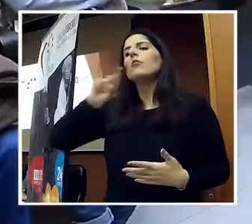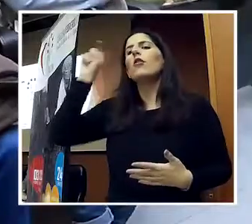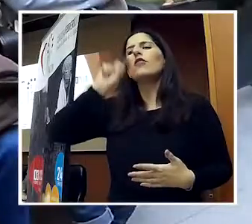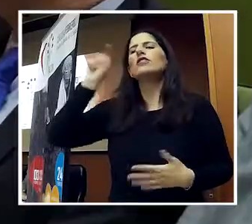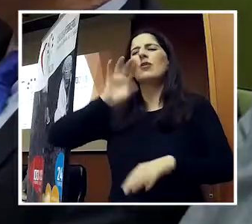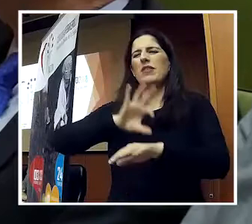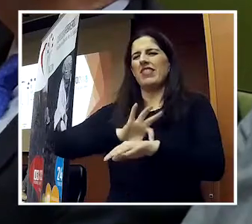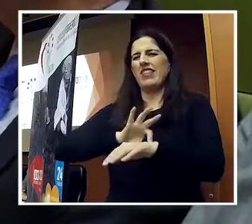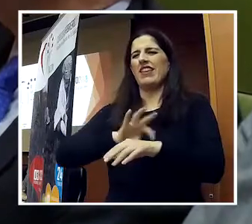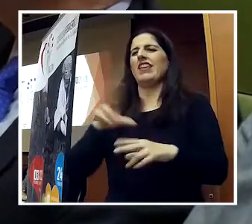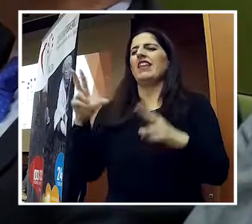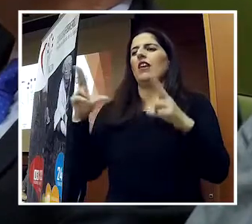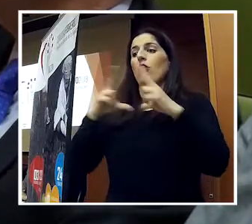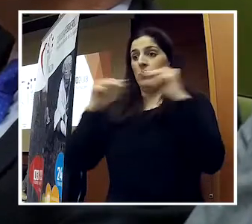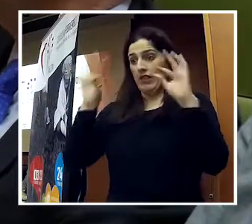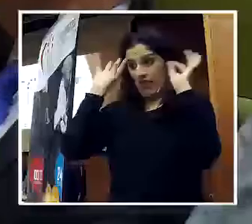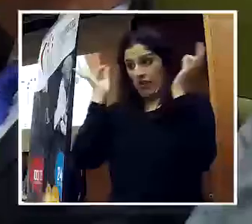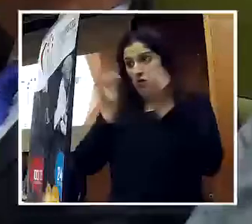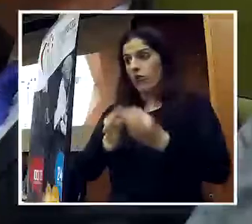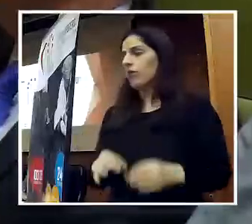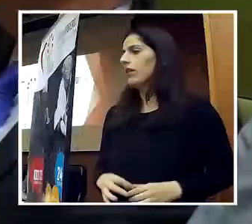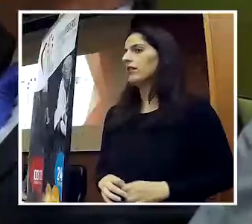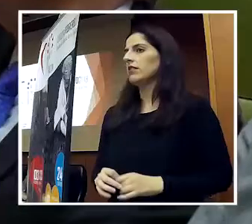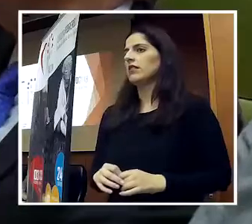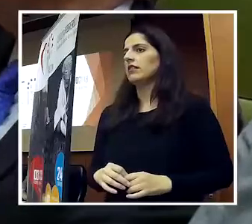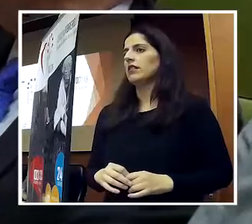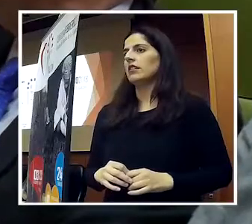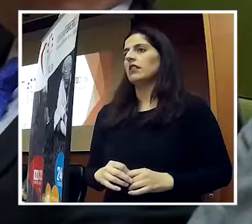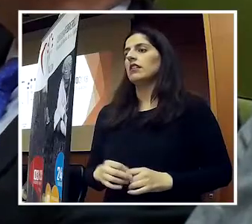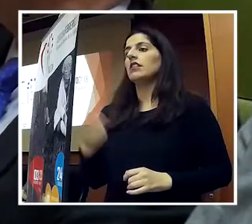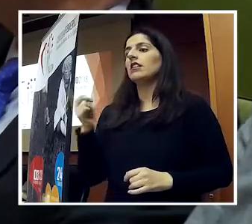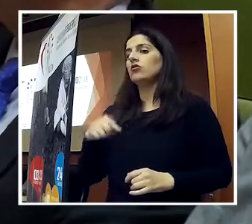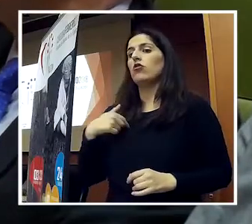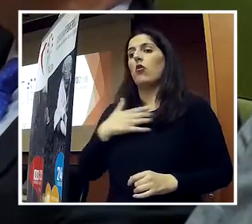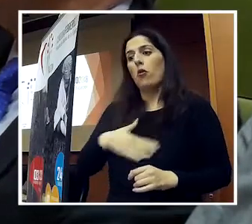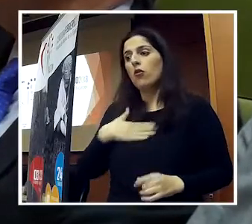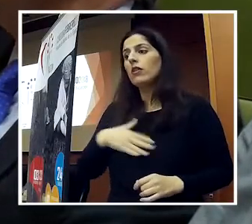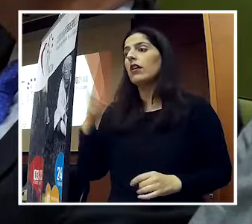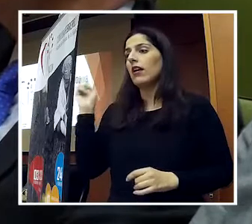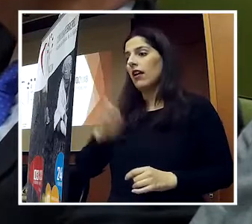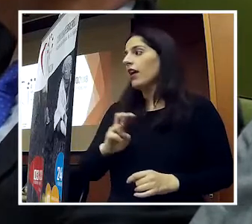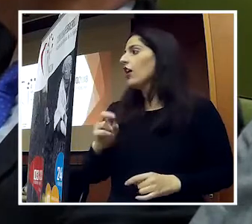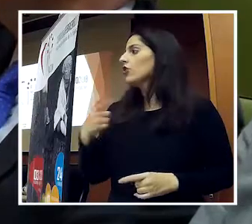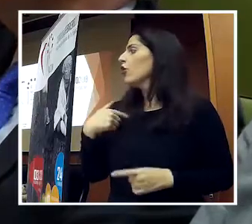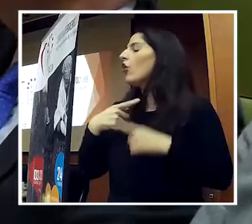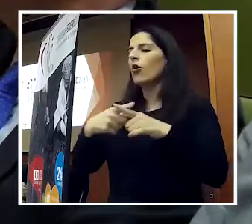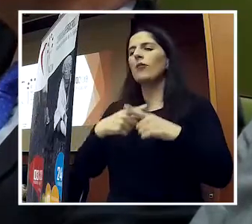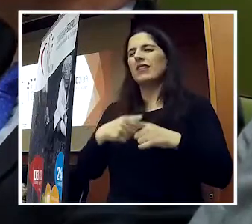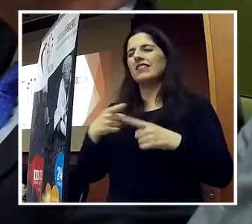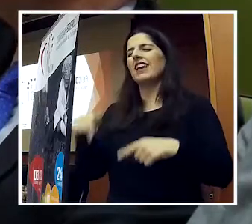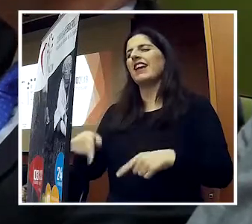Medicina de la Universidad de Córdoba y tengo el placer de compartir la moderación de esta